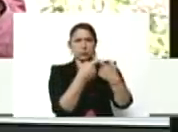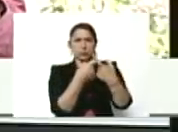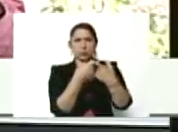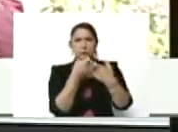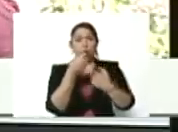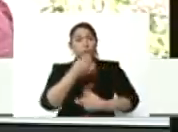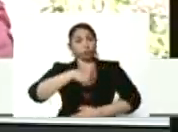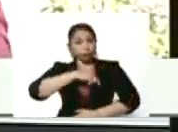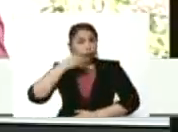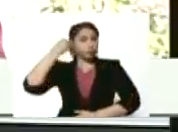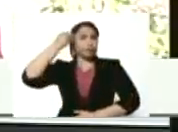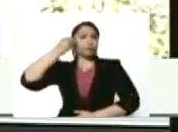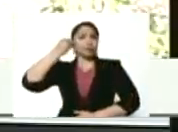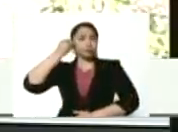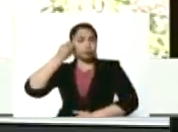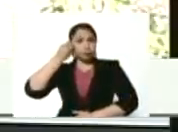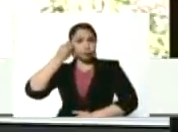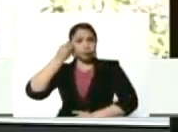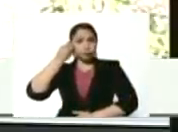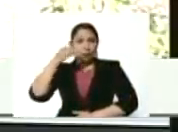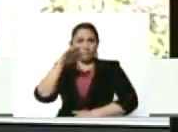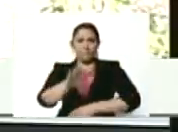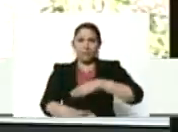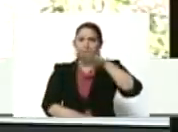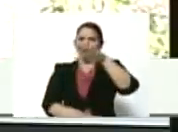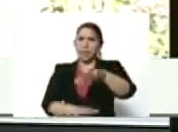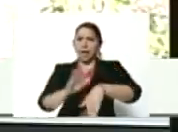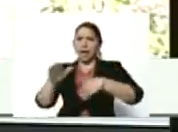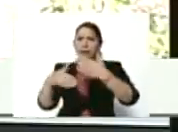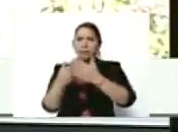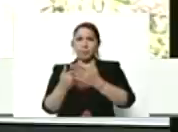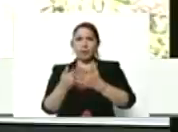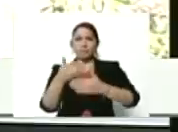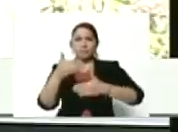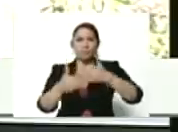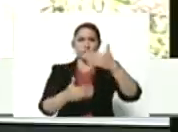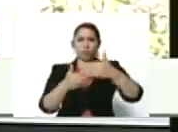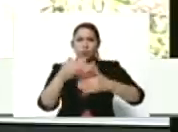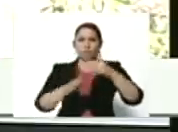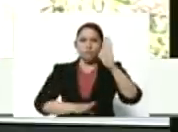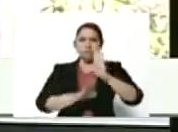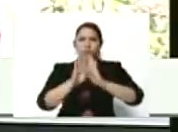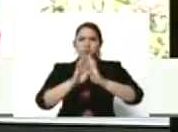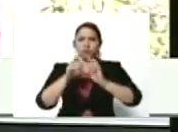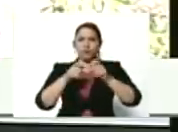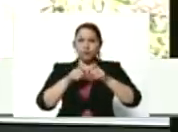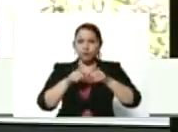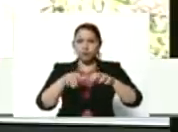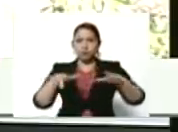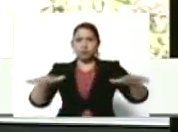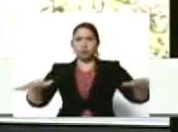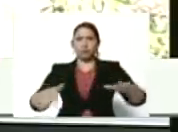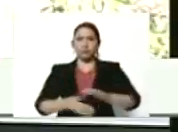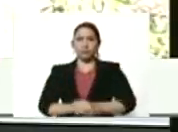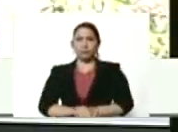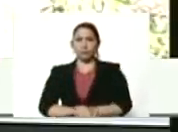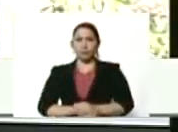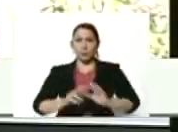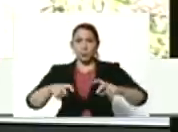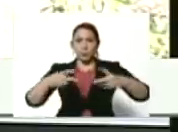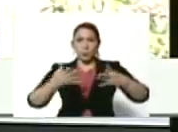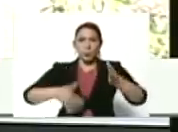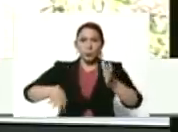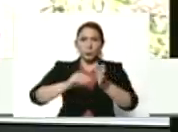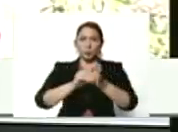aspirando a avanzar hacia un proceso de crecimiento y expansión renovado que nos permita